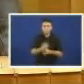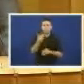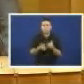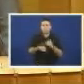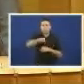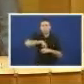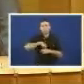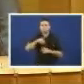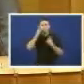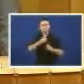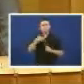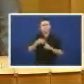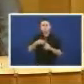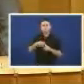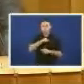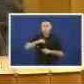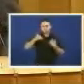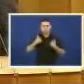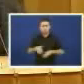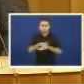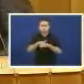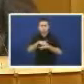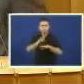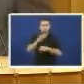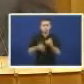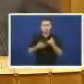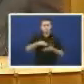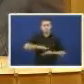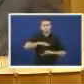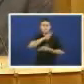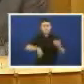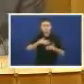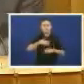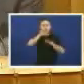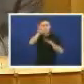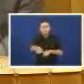o autogoverno para apoyar a capacidade energética de Galiza o servicio da xente